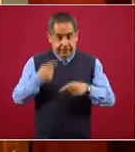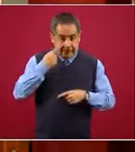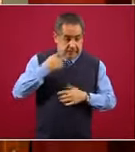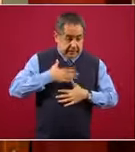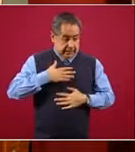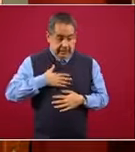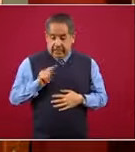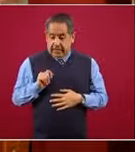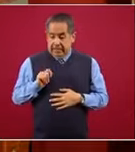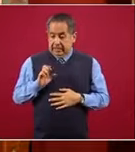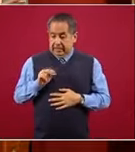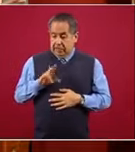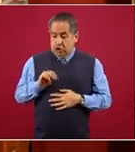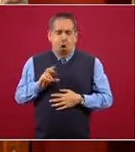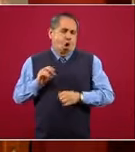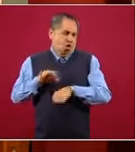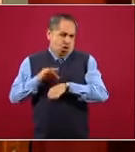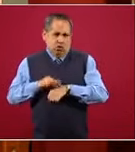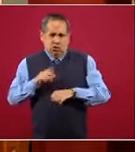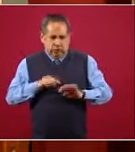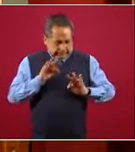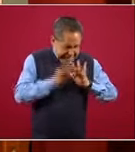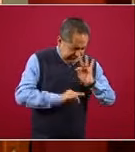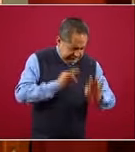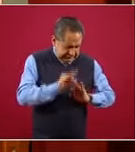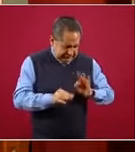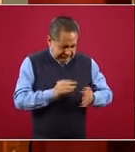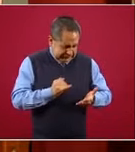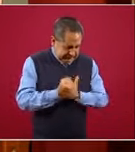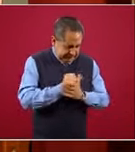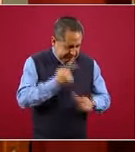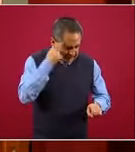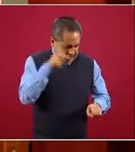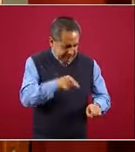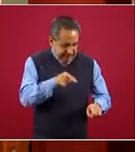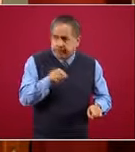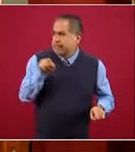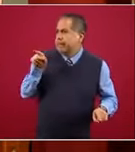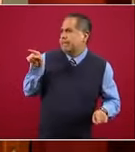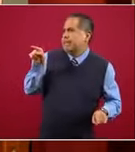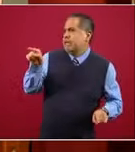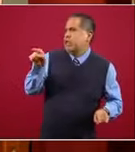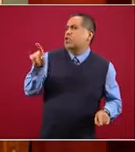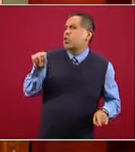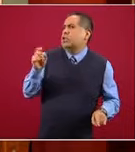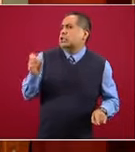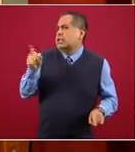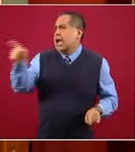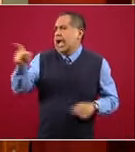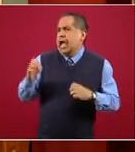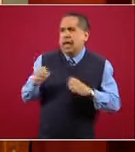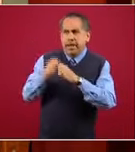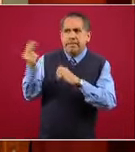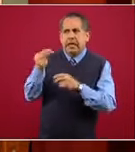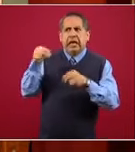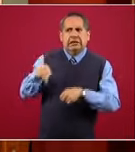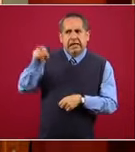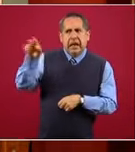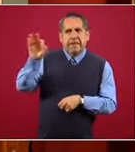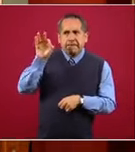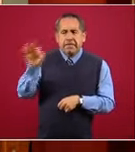urgencias médicas o médico que está en la calle pueda tomar una decisión basada en criterios médicos clínicos de los sistemas de urgencias formales,